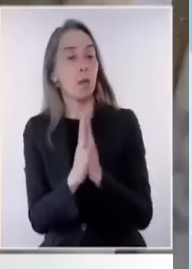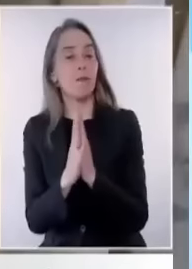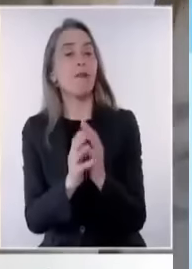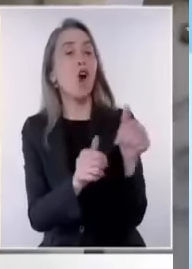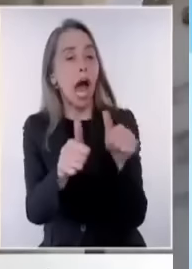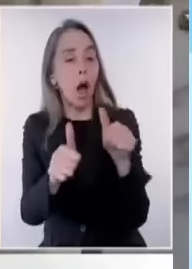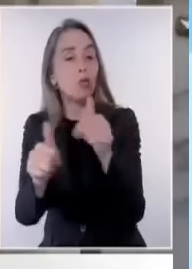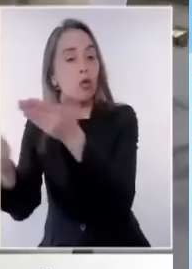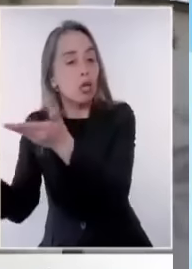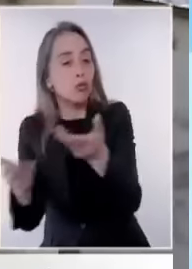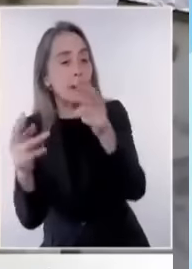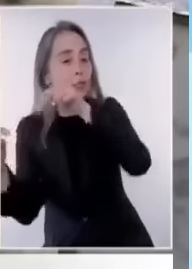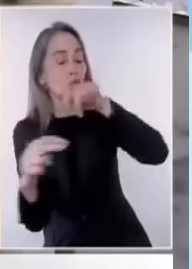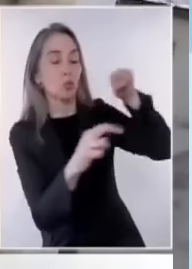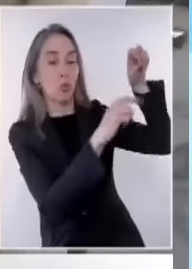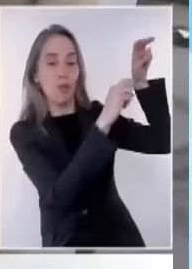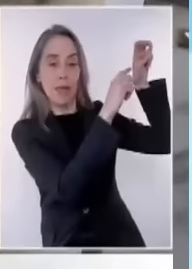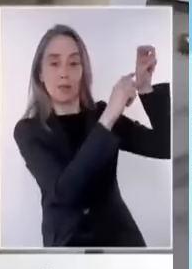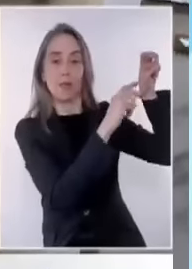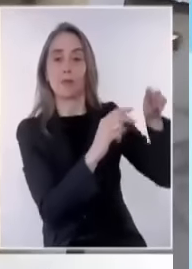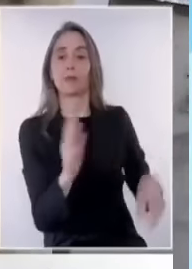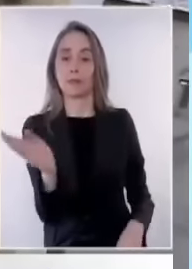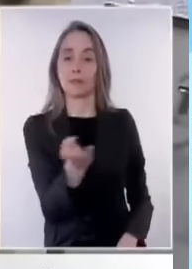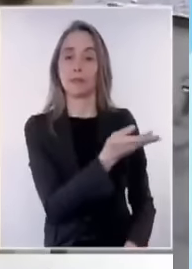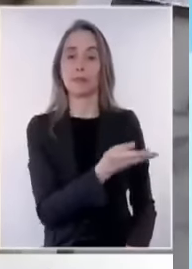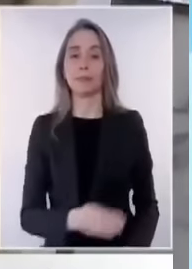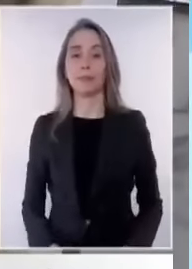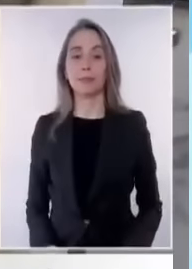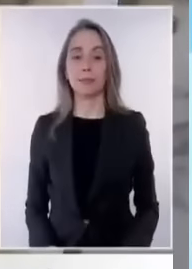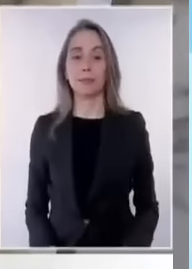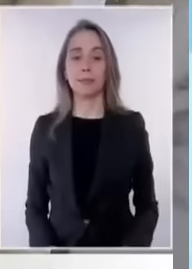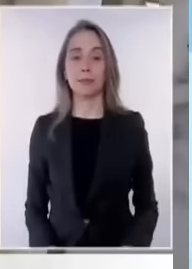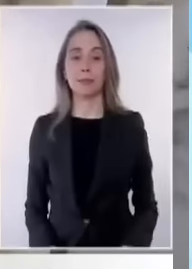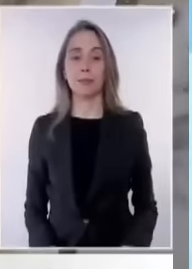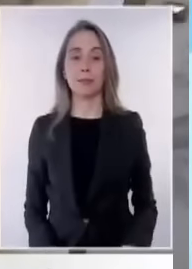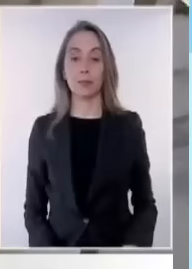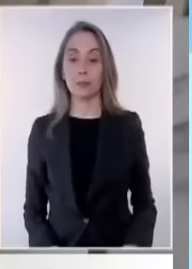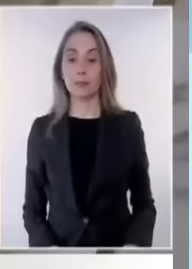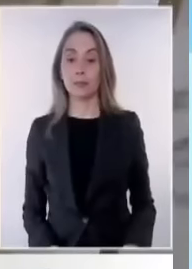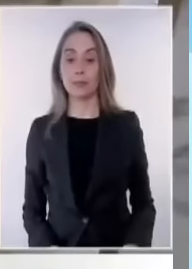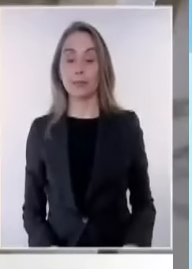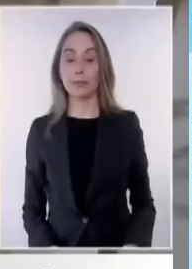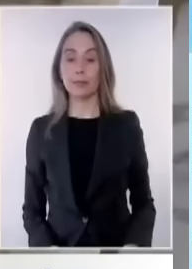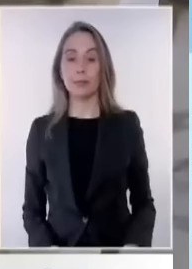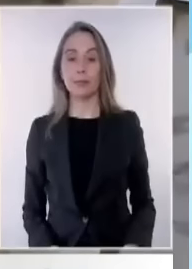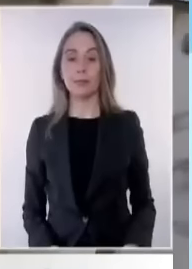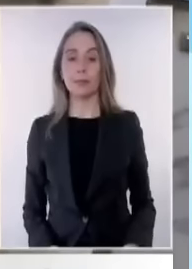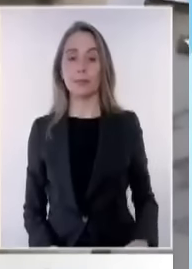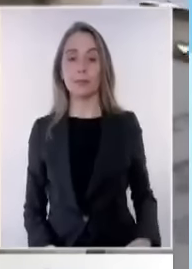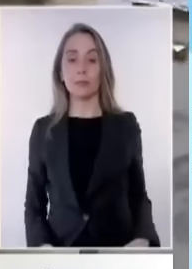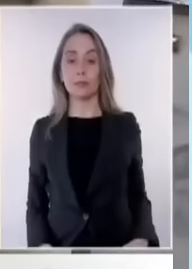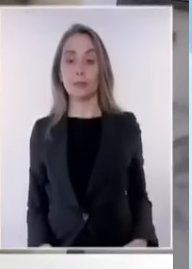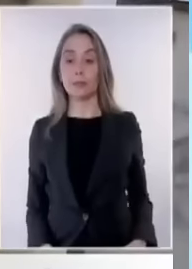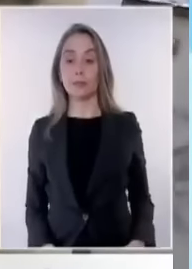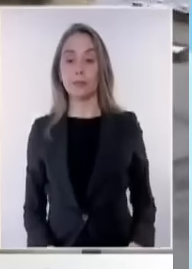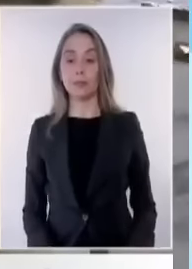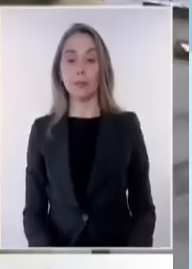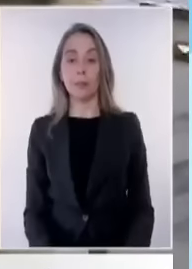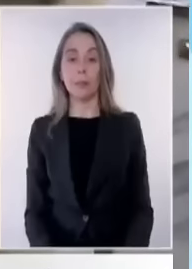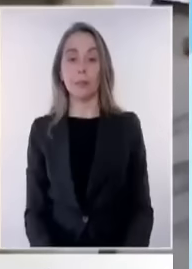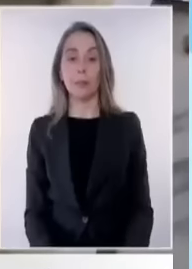Qué lindo esa parte, che. Después se viene el desfile, obviamente, pero me está gustando muchísimo poder ver esto porque es como que estoy